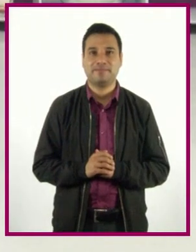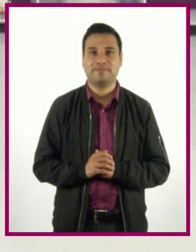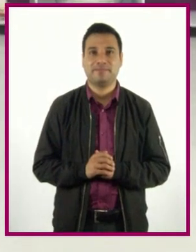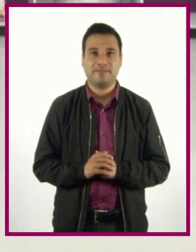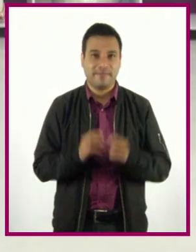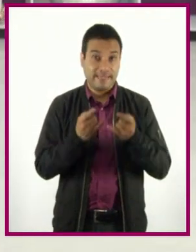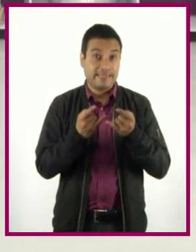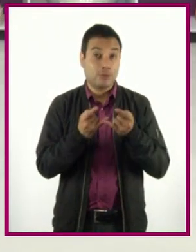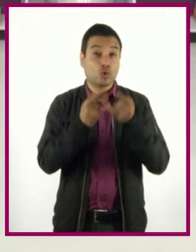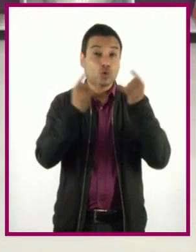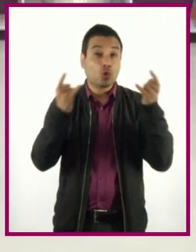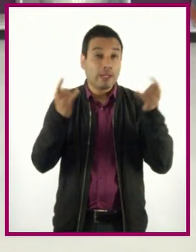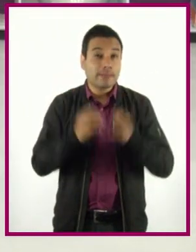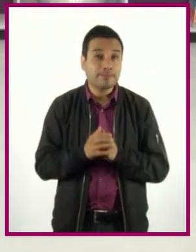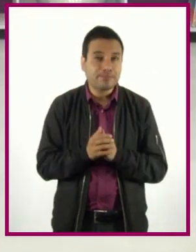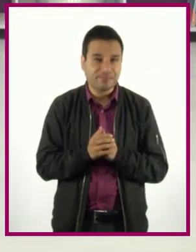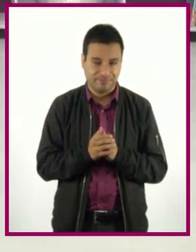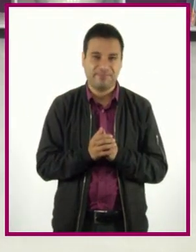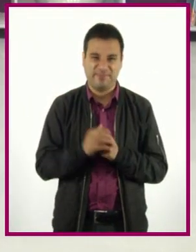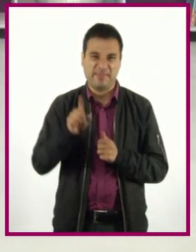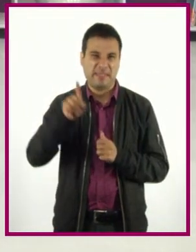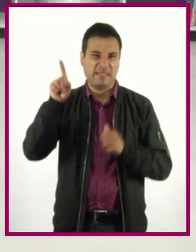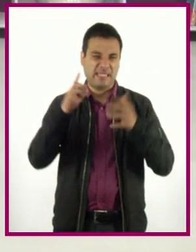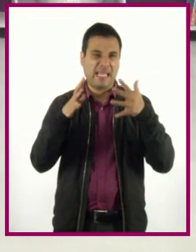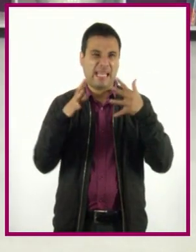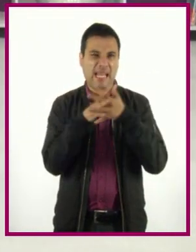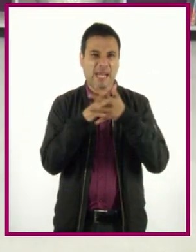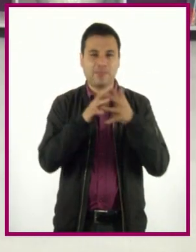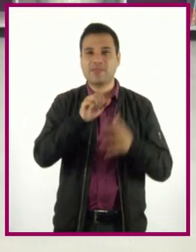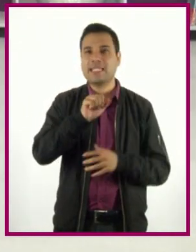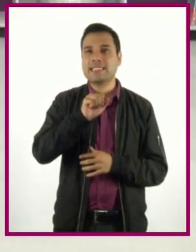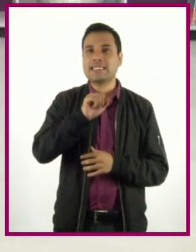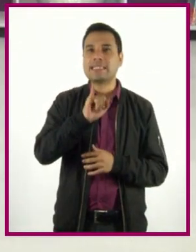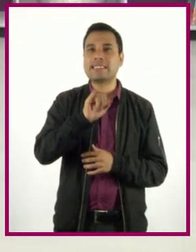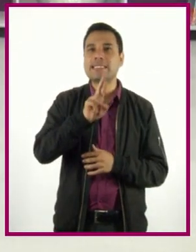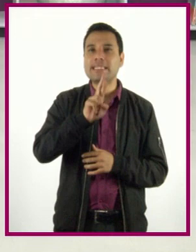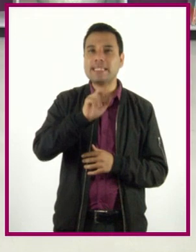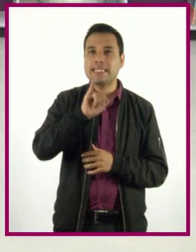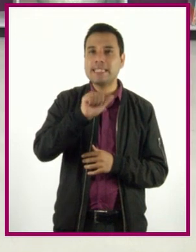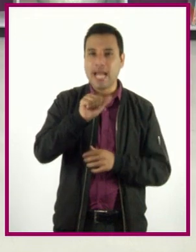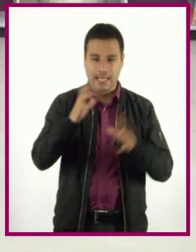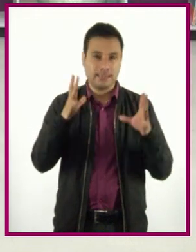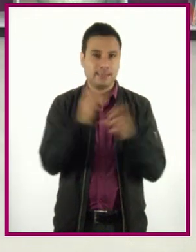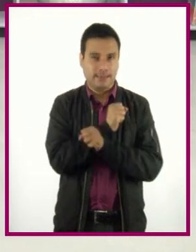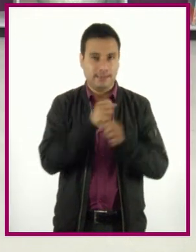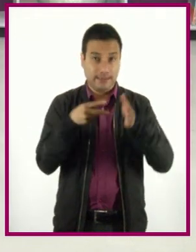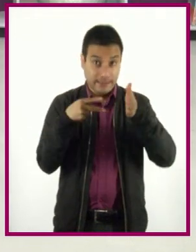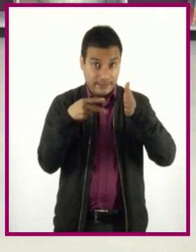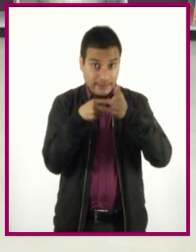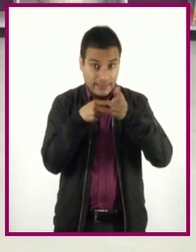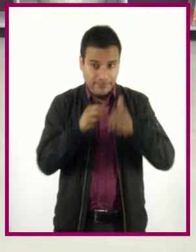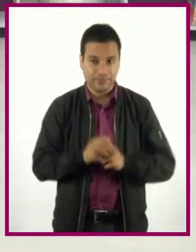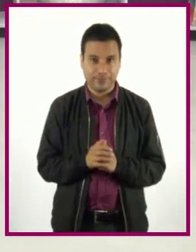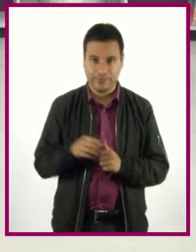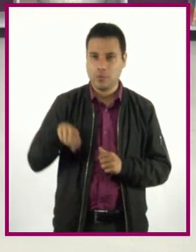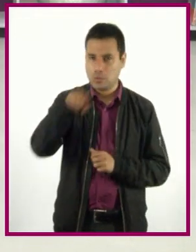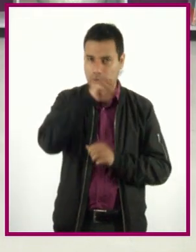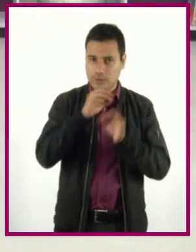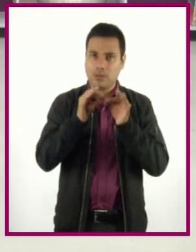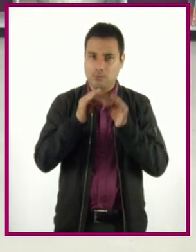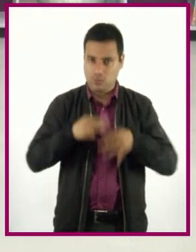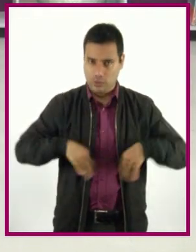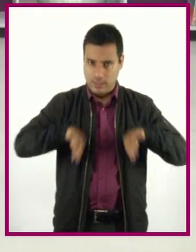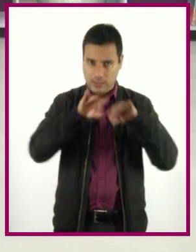particular de la guerra civil en Siria. Antes de iniciar, les recuerdo que es importante que participen en las